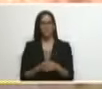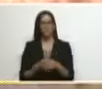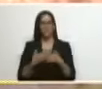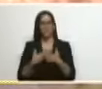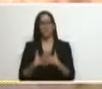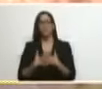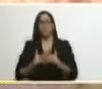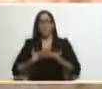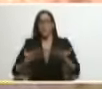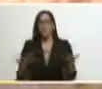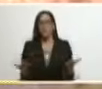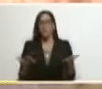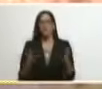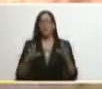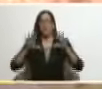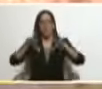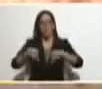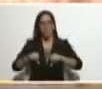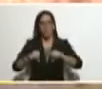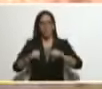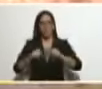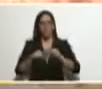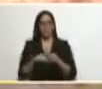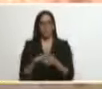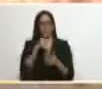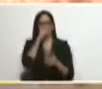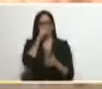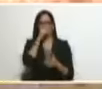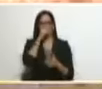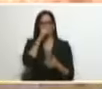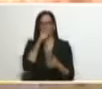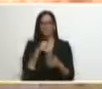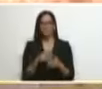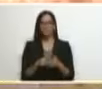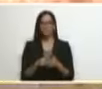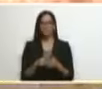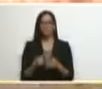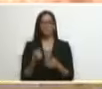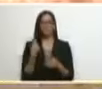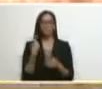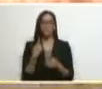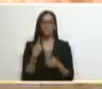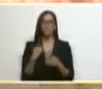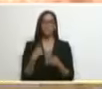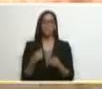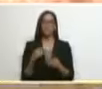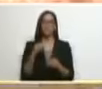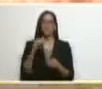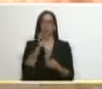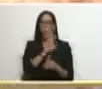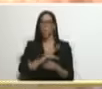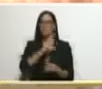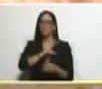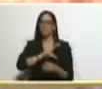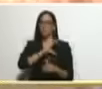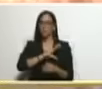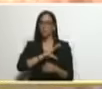disposición, la conformación de una alta comisión